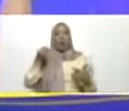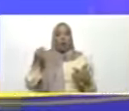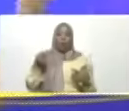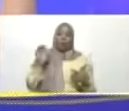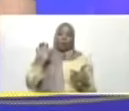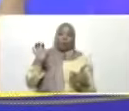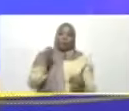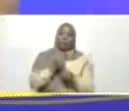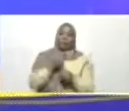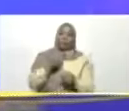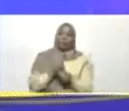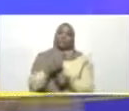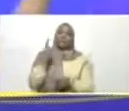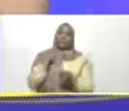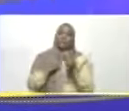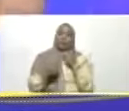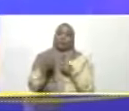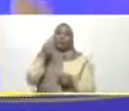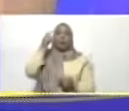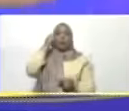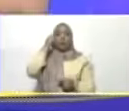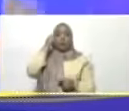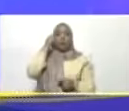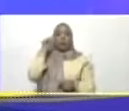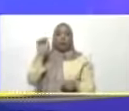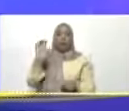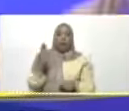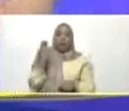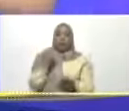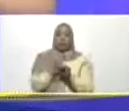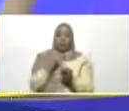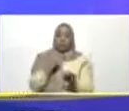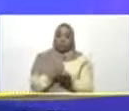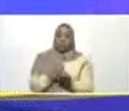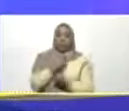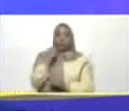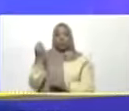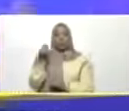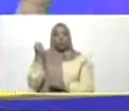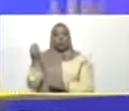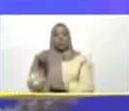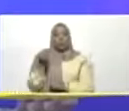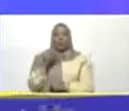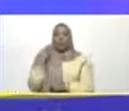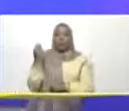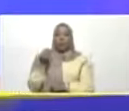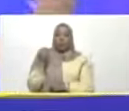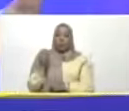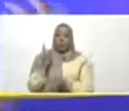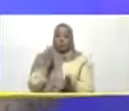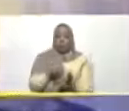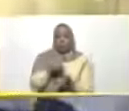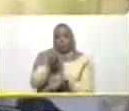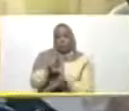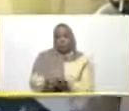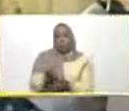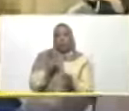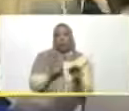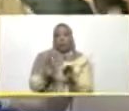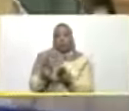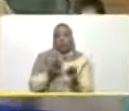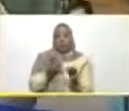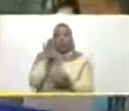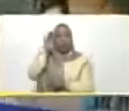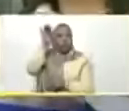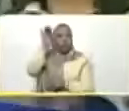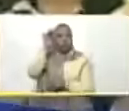patria se levanta día a día cómo esta quinta generación la generación genial como usted nos los dice se prepara para el